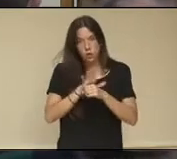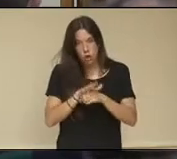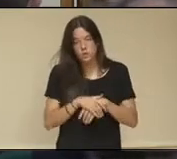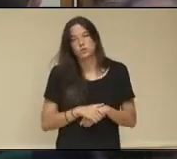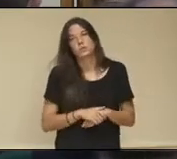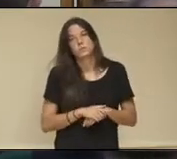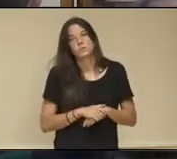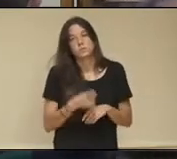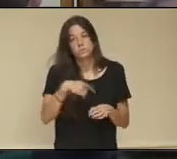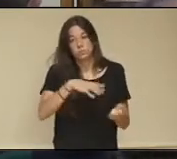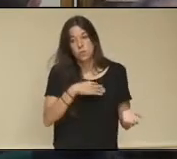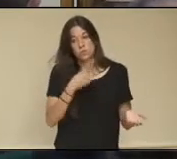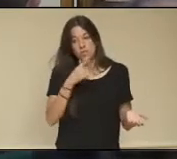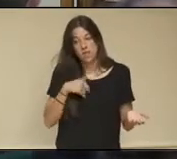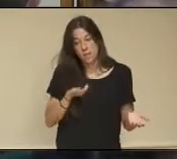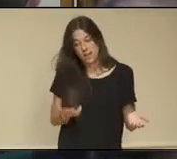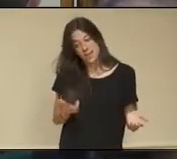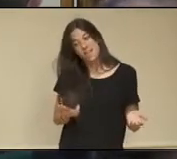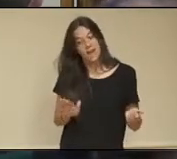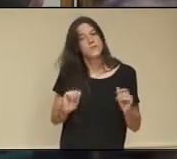Podríamos decir que desde pequeñita,